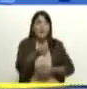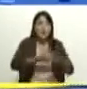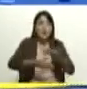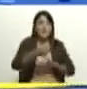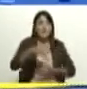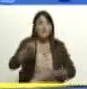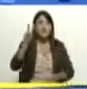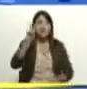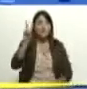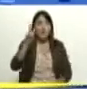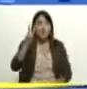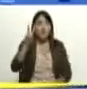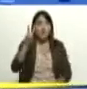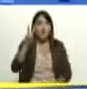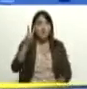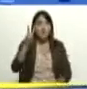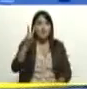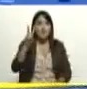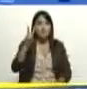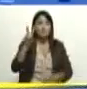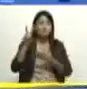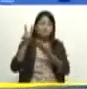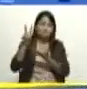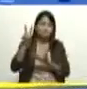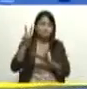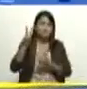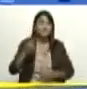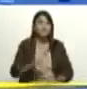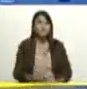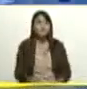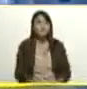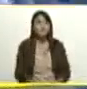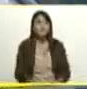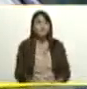país. Ese país se llama Venezuela.